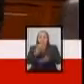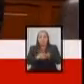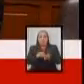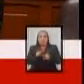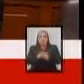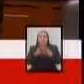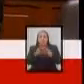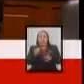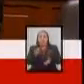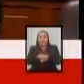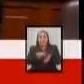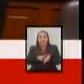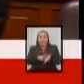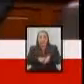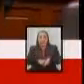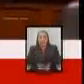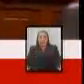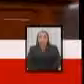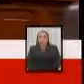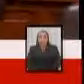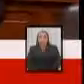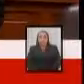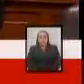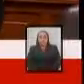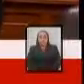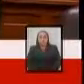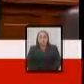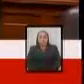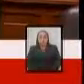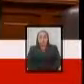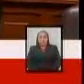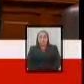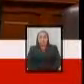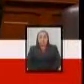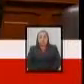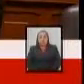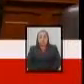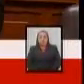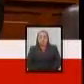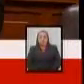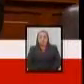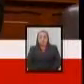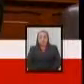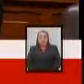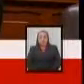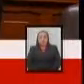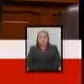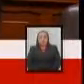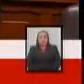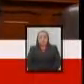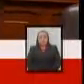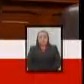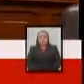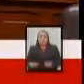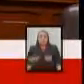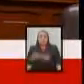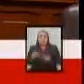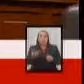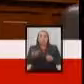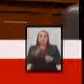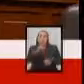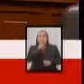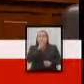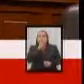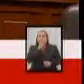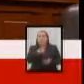descontarle la seguridad social ha interrumpido el servicio. De tal manera que hay muchos